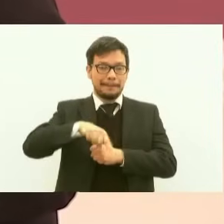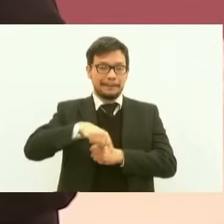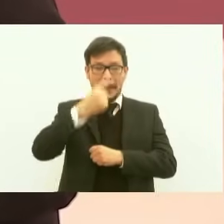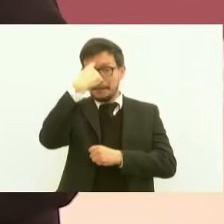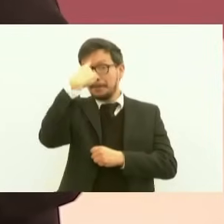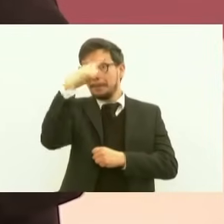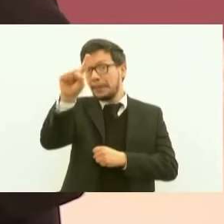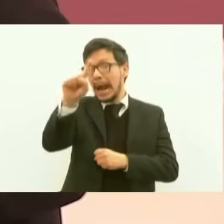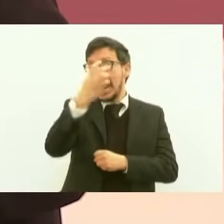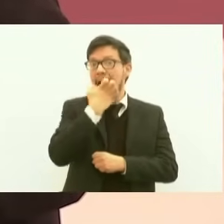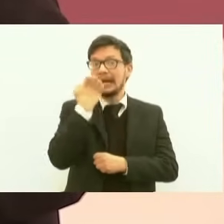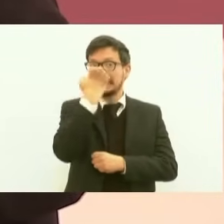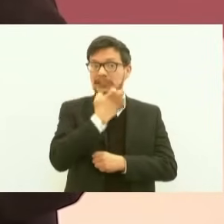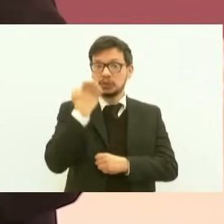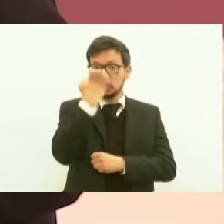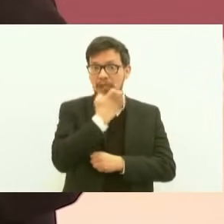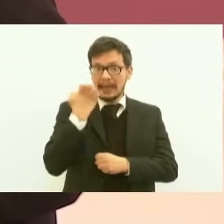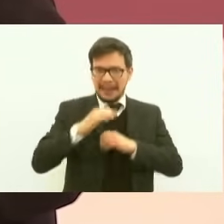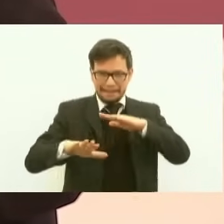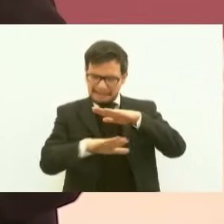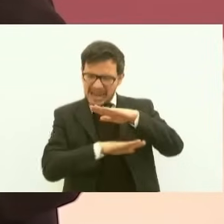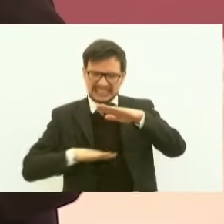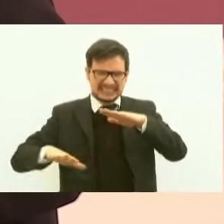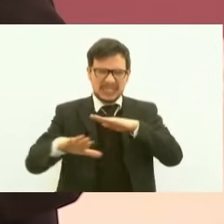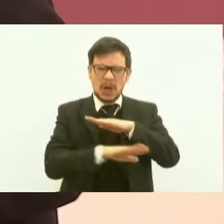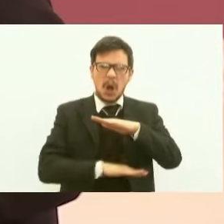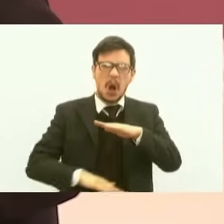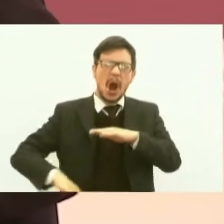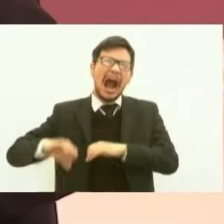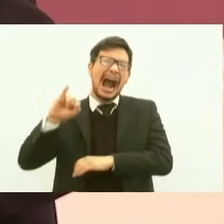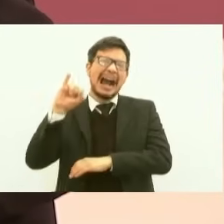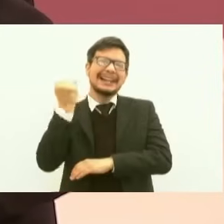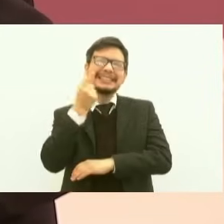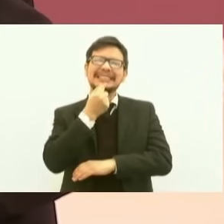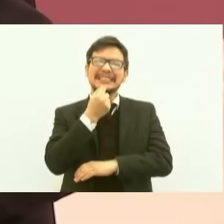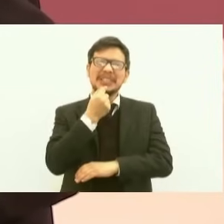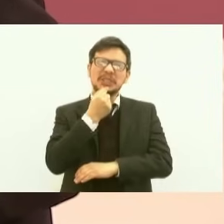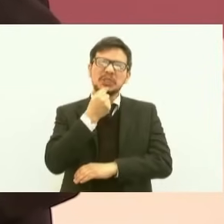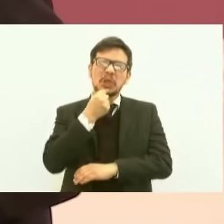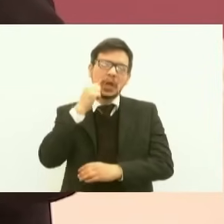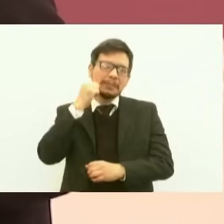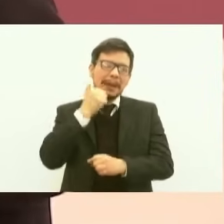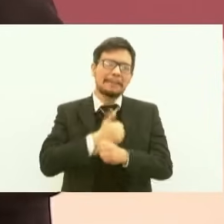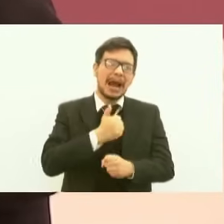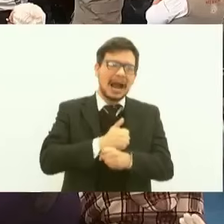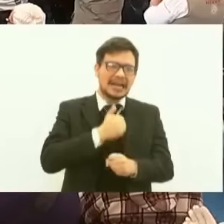estudiantes de nivel básico, preescolar, primaria y secundaria.